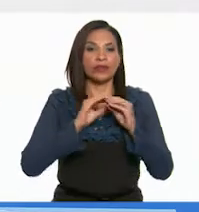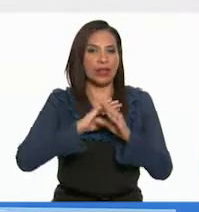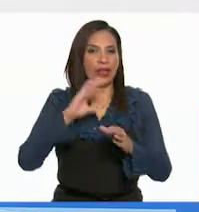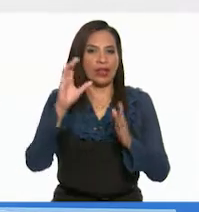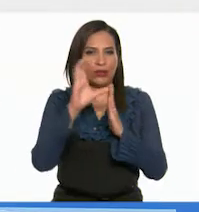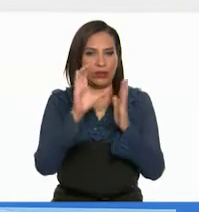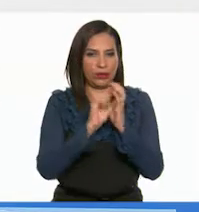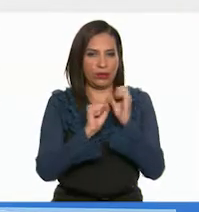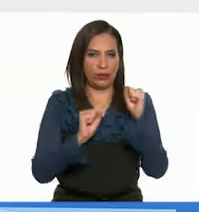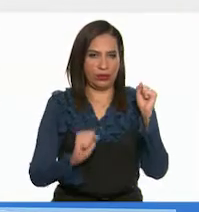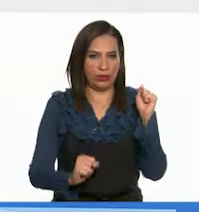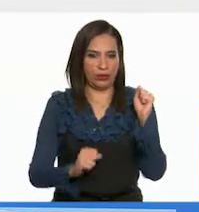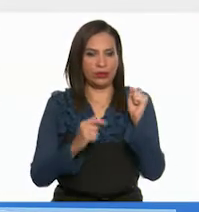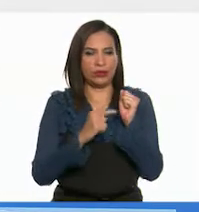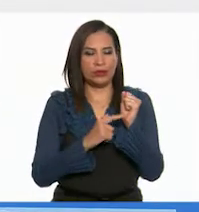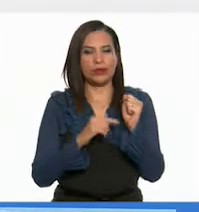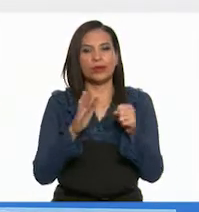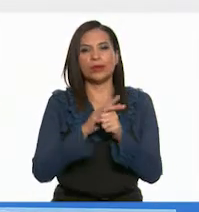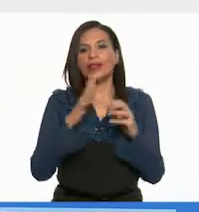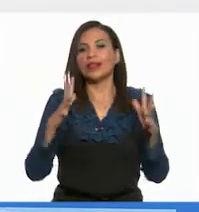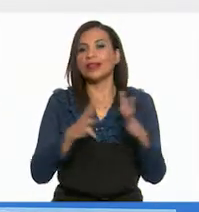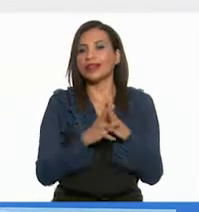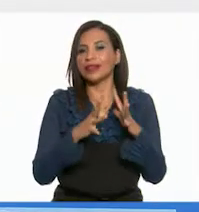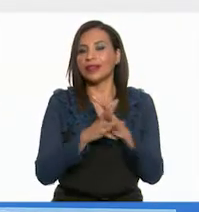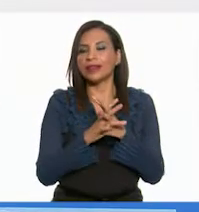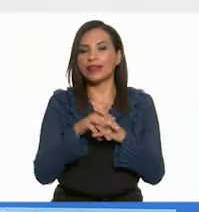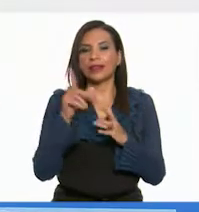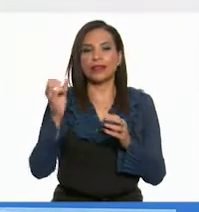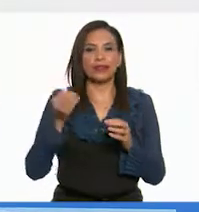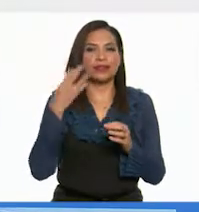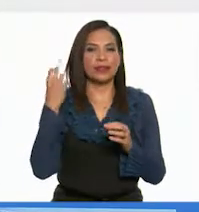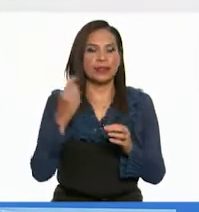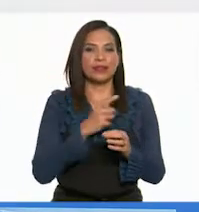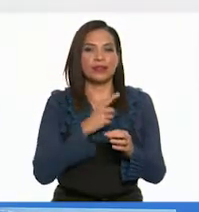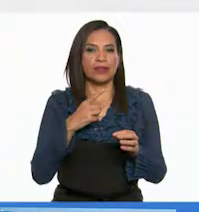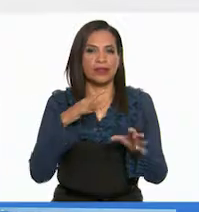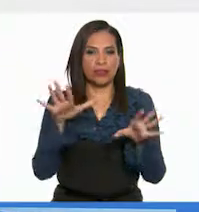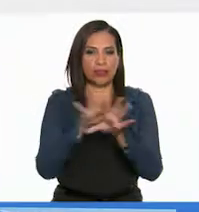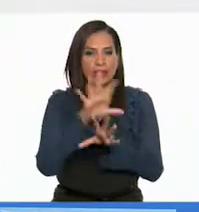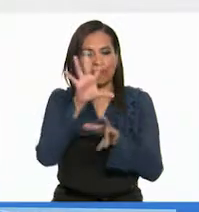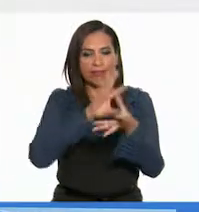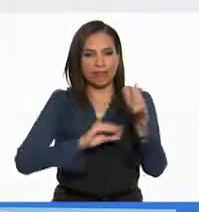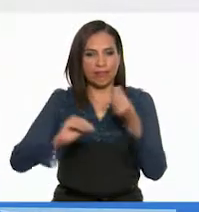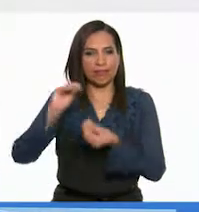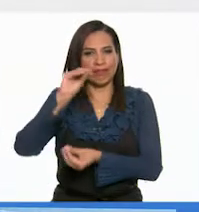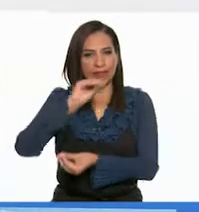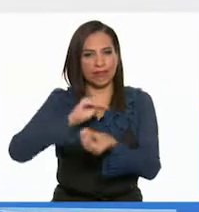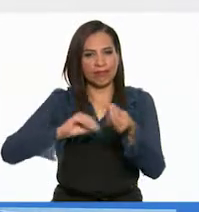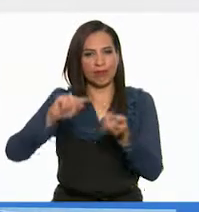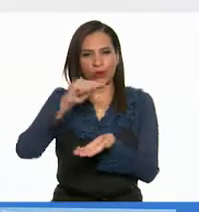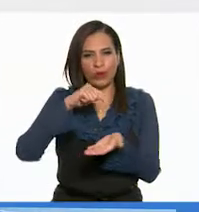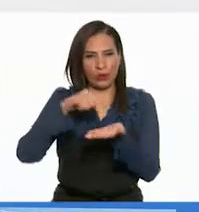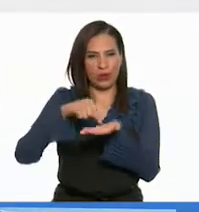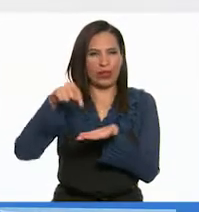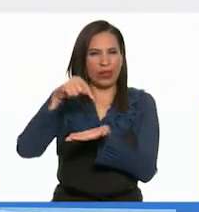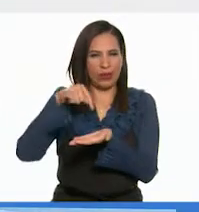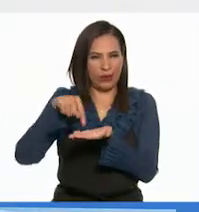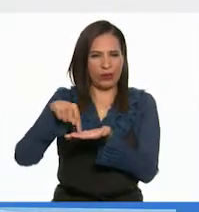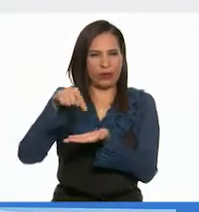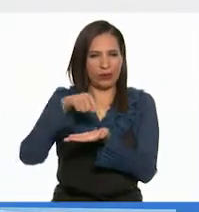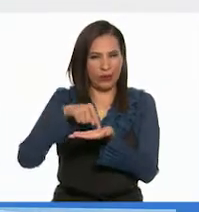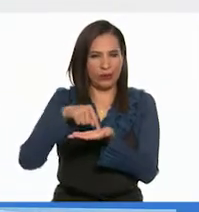la Constitución, a causa de la guerra, el Congreso tenía que trasladarse constantemente de un punto a